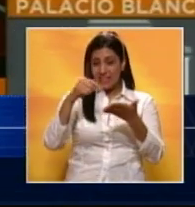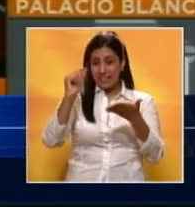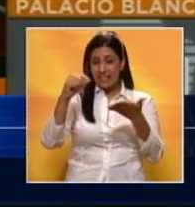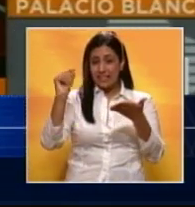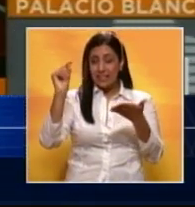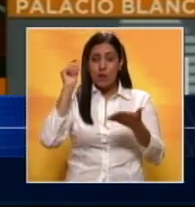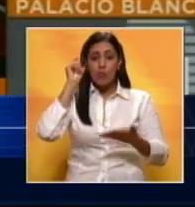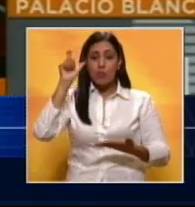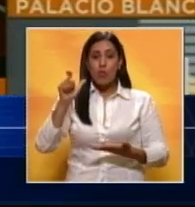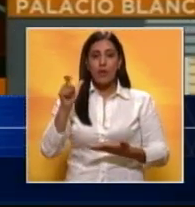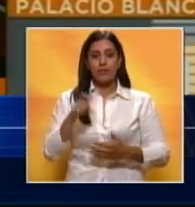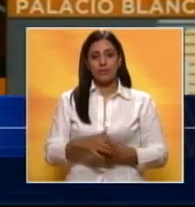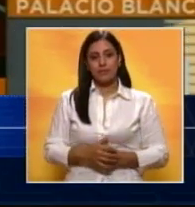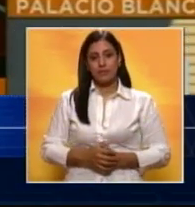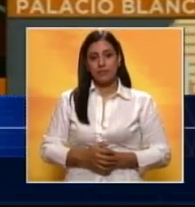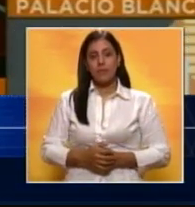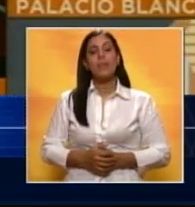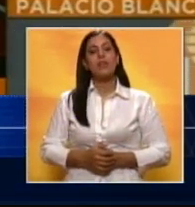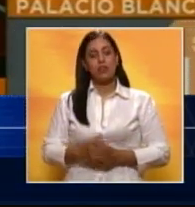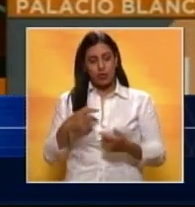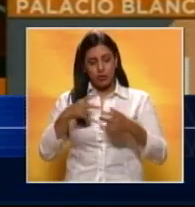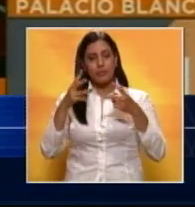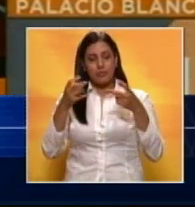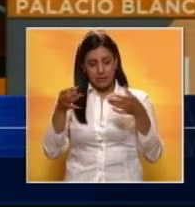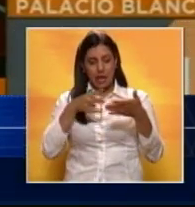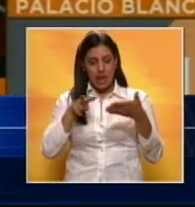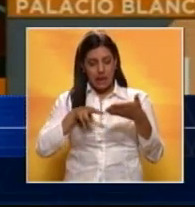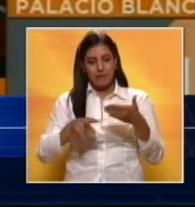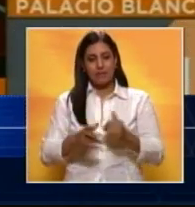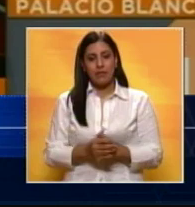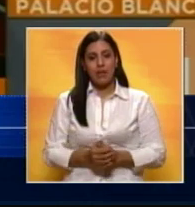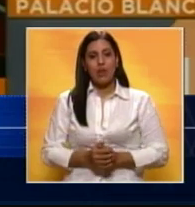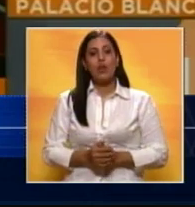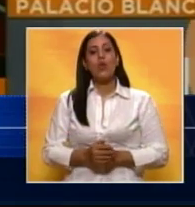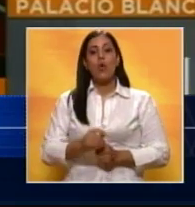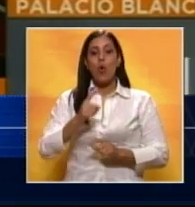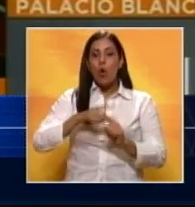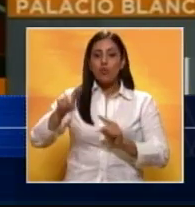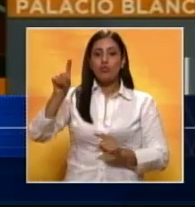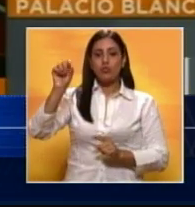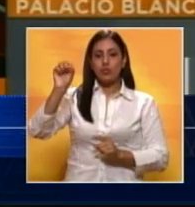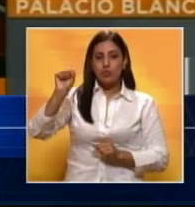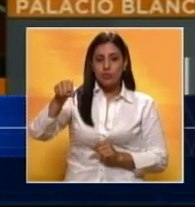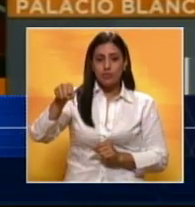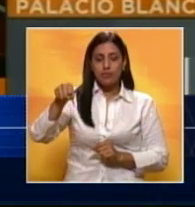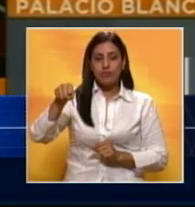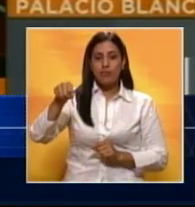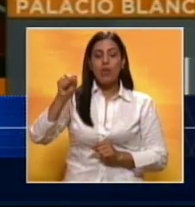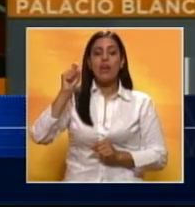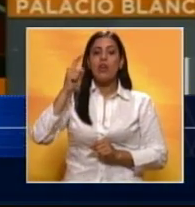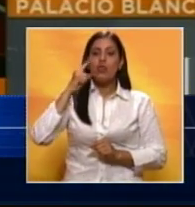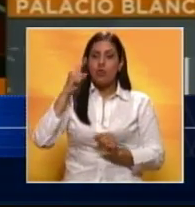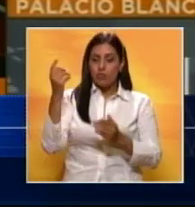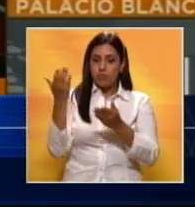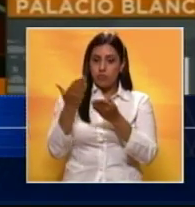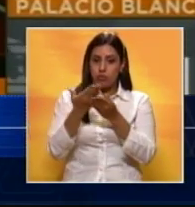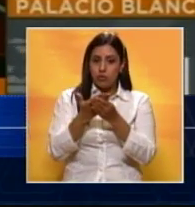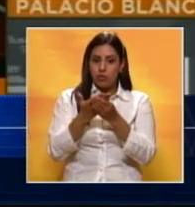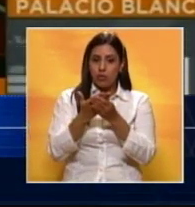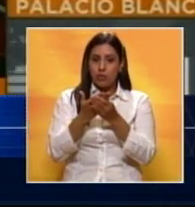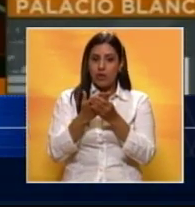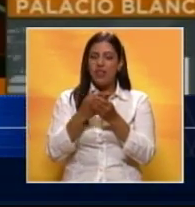letra, lo siguiente, cito textualmente: otro sí, con signo